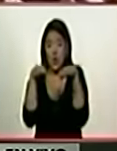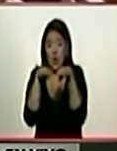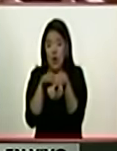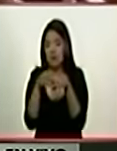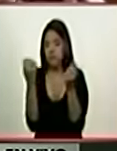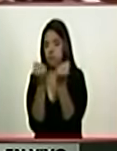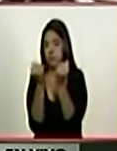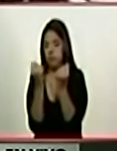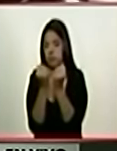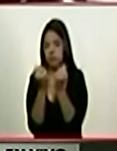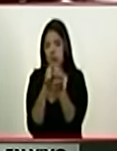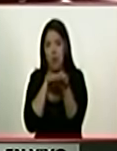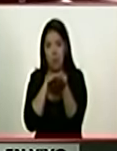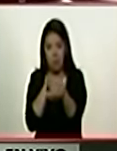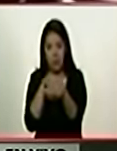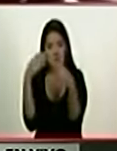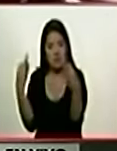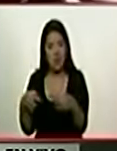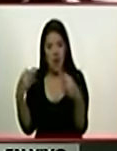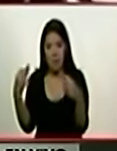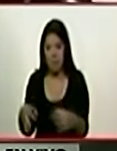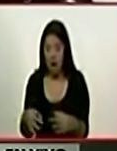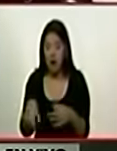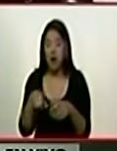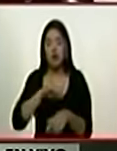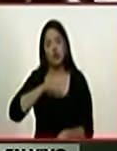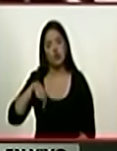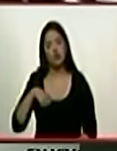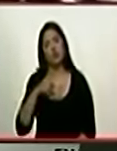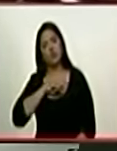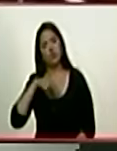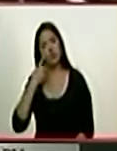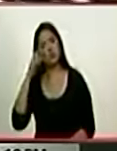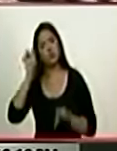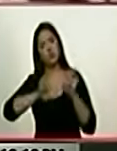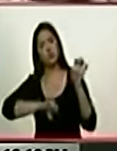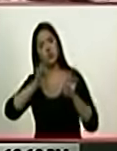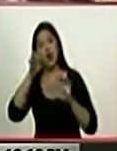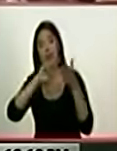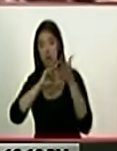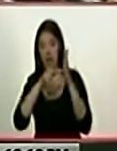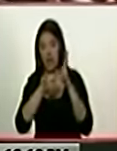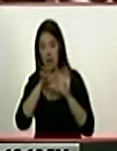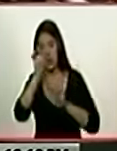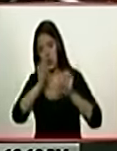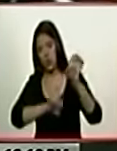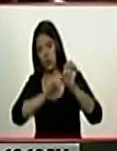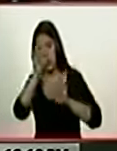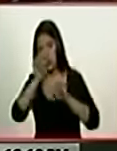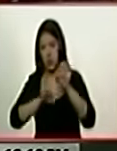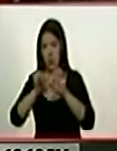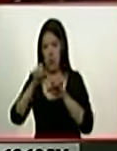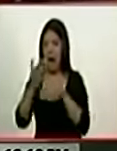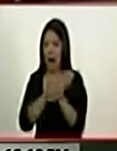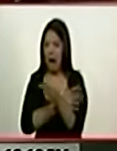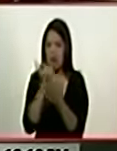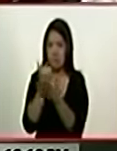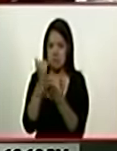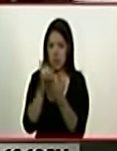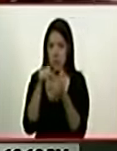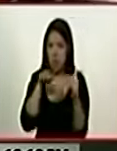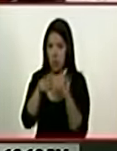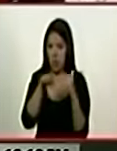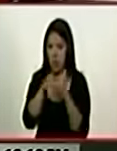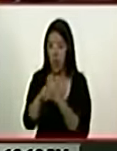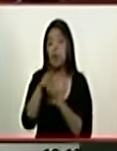Y hemos hecho todo el estudio técnico, hemos hecho las corridas de simulación correspondiente y el modelo